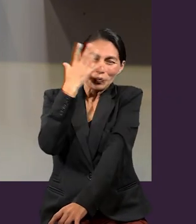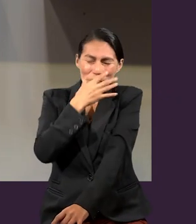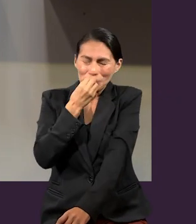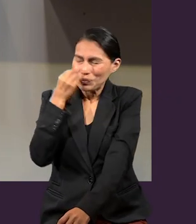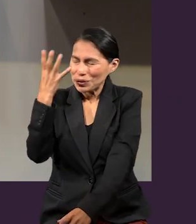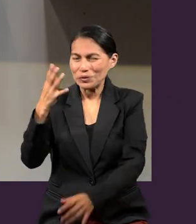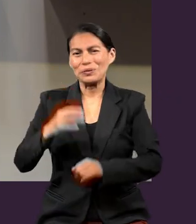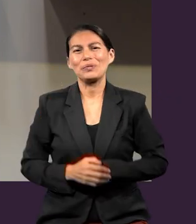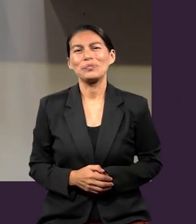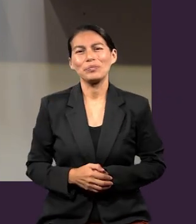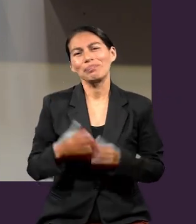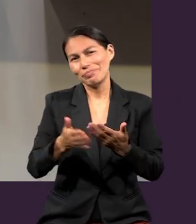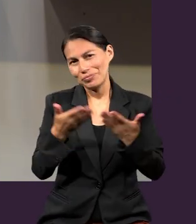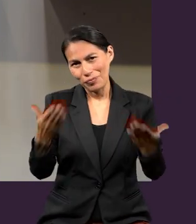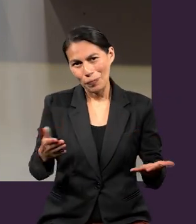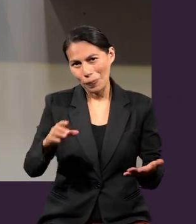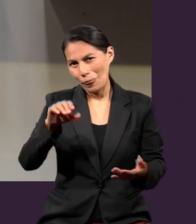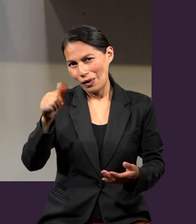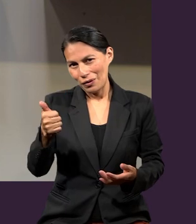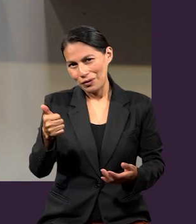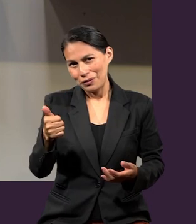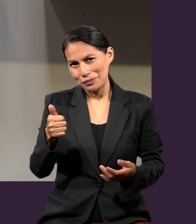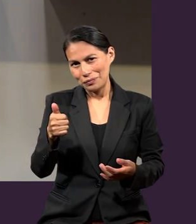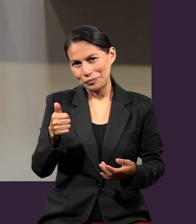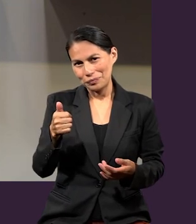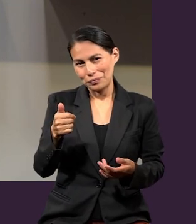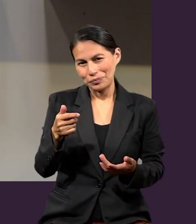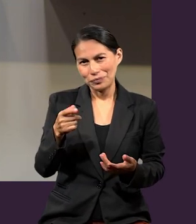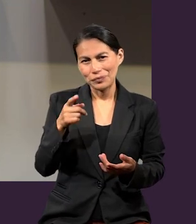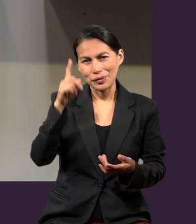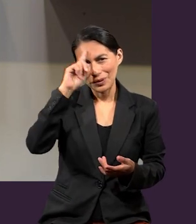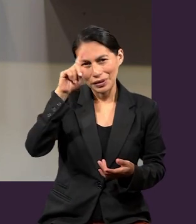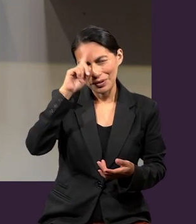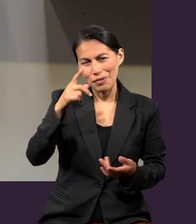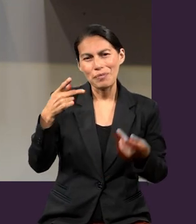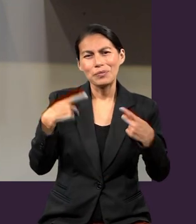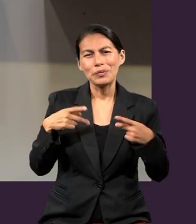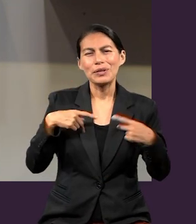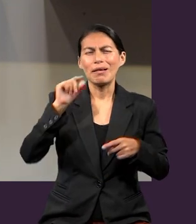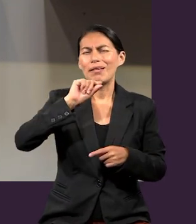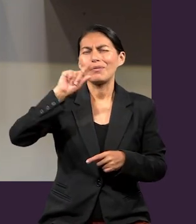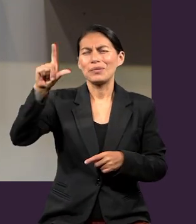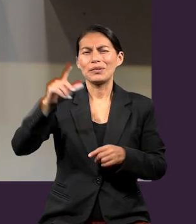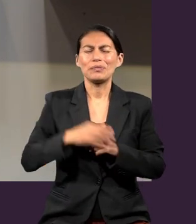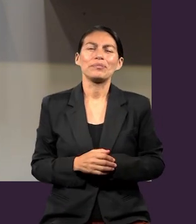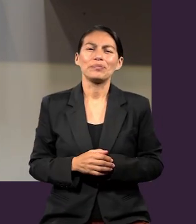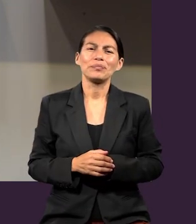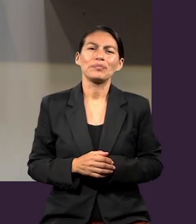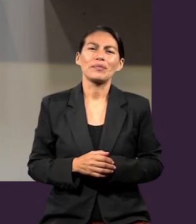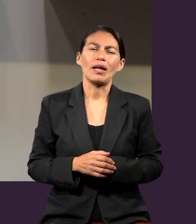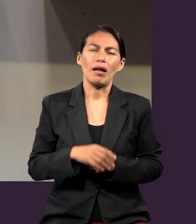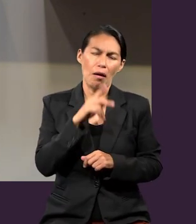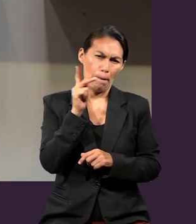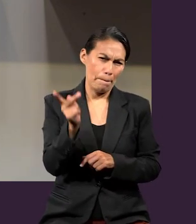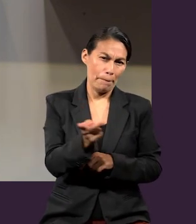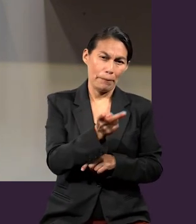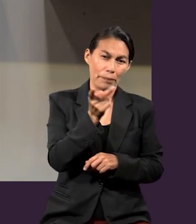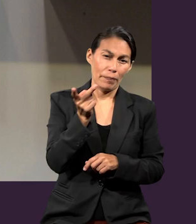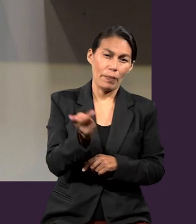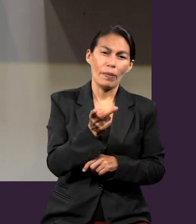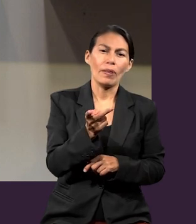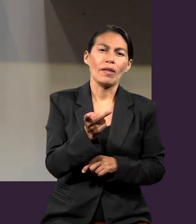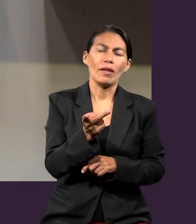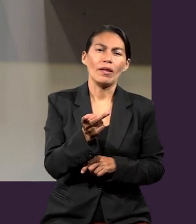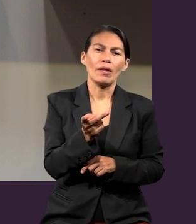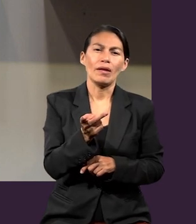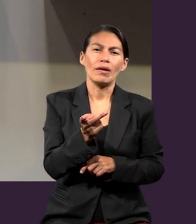A continuación vamos a escuchar otro comentario de nuestros expertos. Vamos a escuchar la